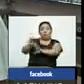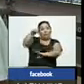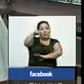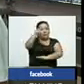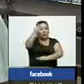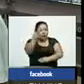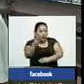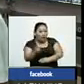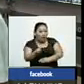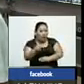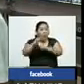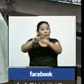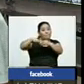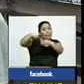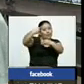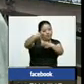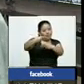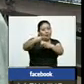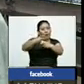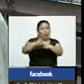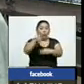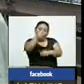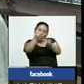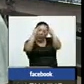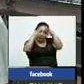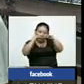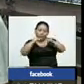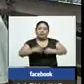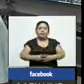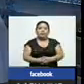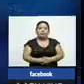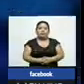día y parte del día de mañana. Muy buenas noches.